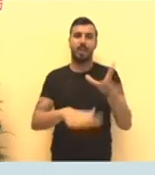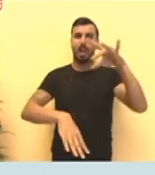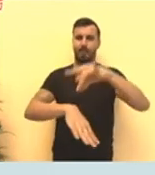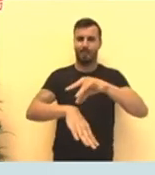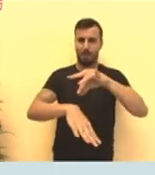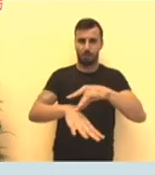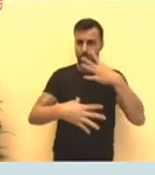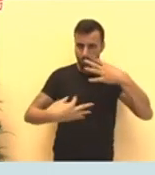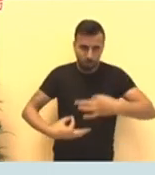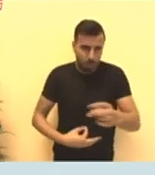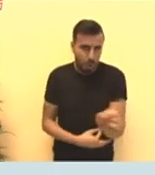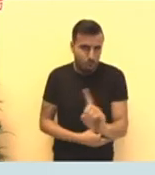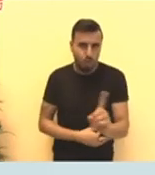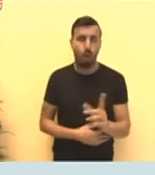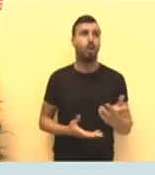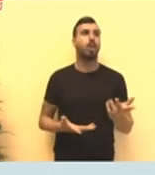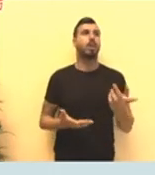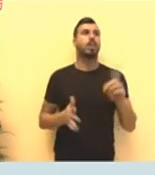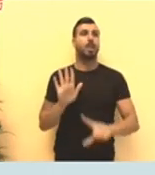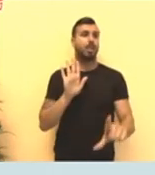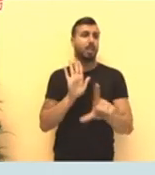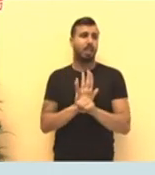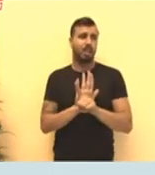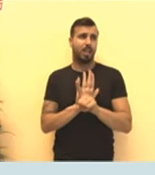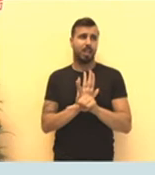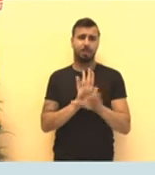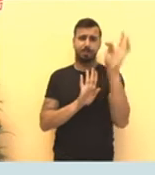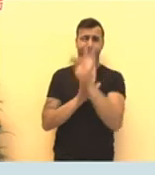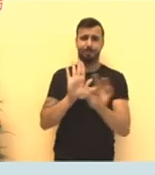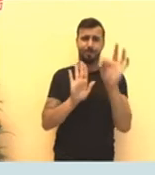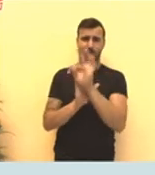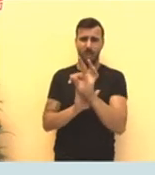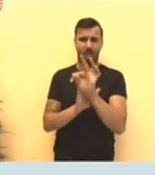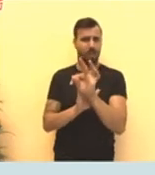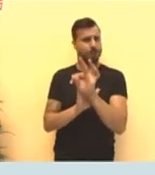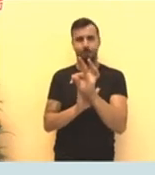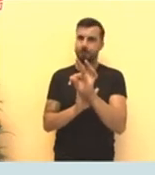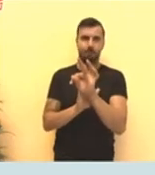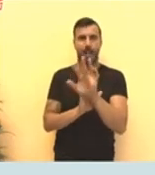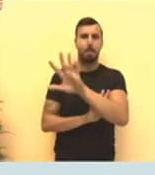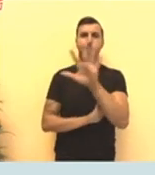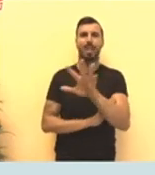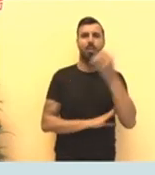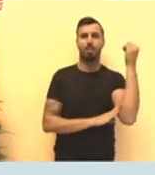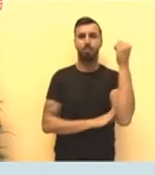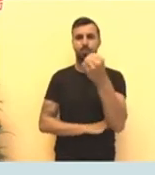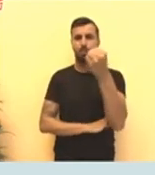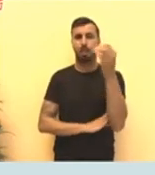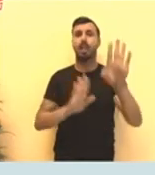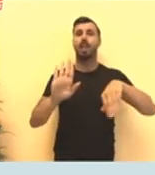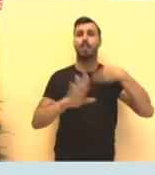no tiene criterios de aplicación uniformes, pero se aproxima en uno. Es genocida, exterminadora, induce al